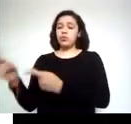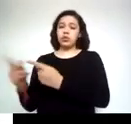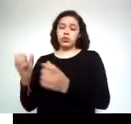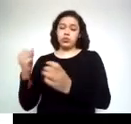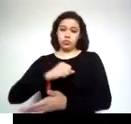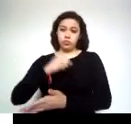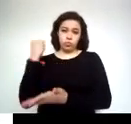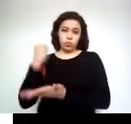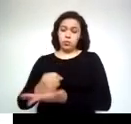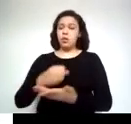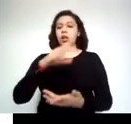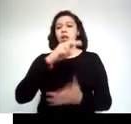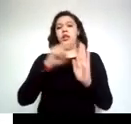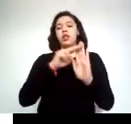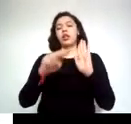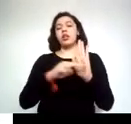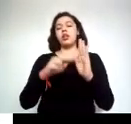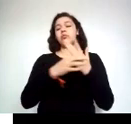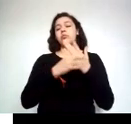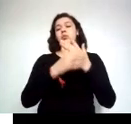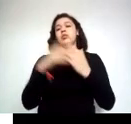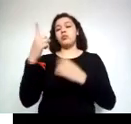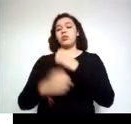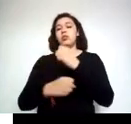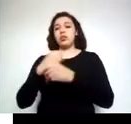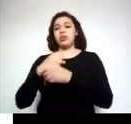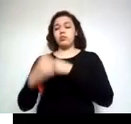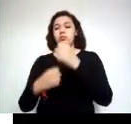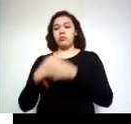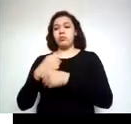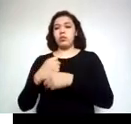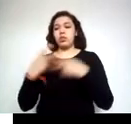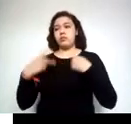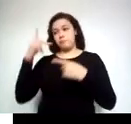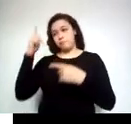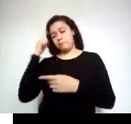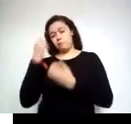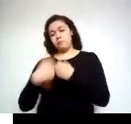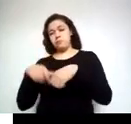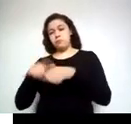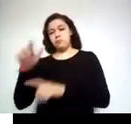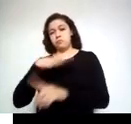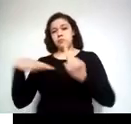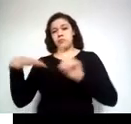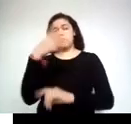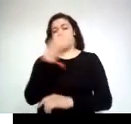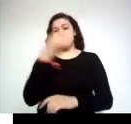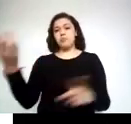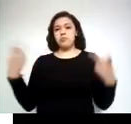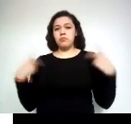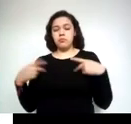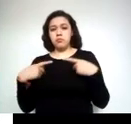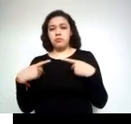la norma de que se hagan cada año, y los de identificación de factores de riesgo psicosocial y entorno organizacional a quienes les apliquen es